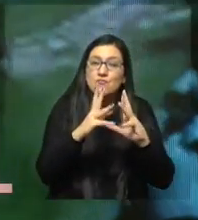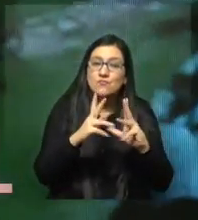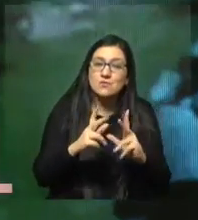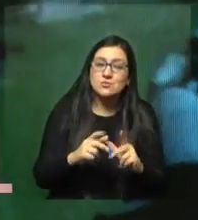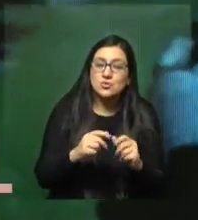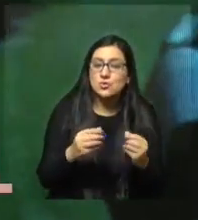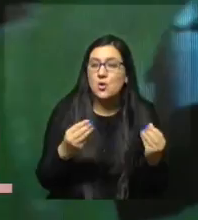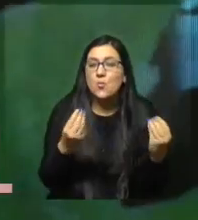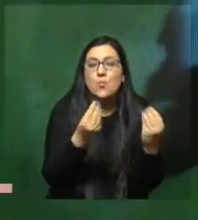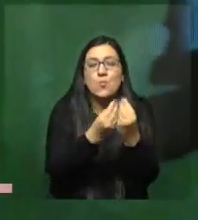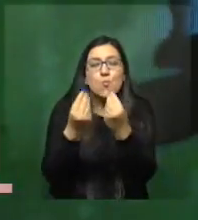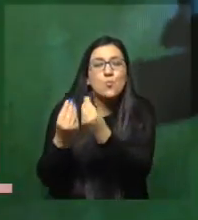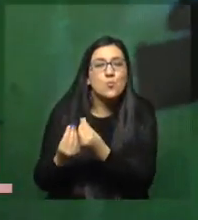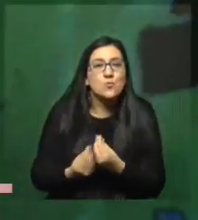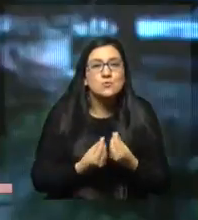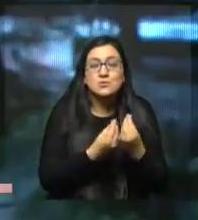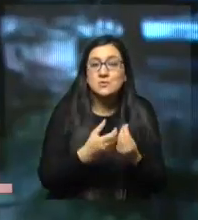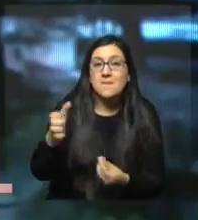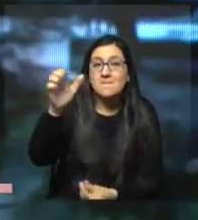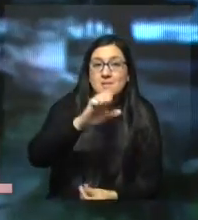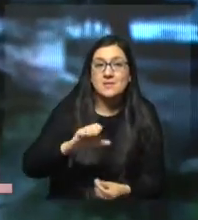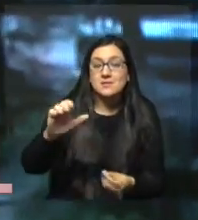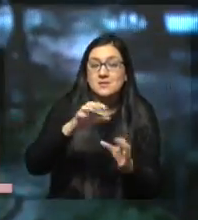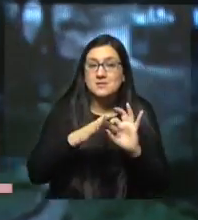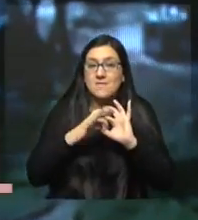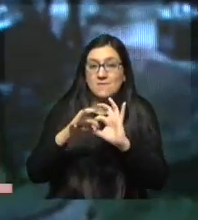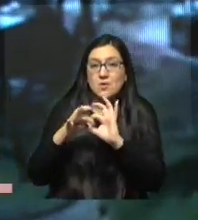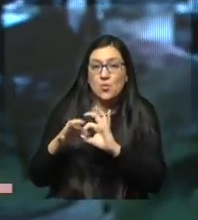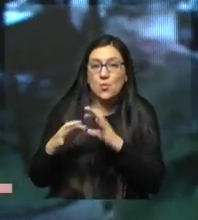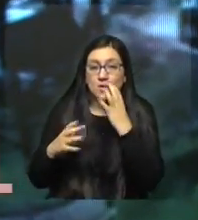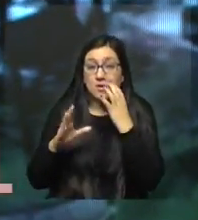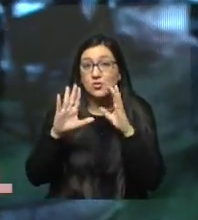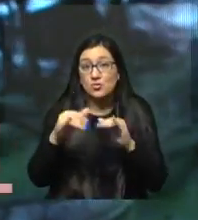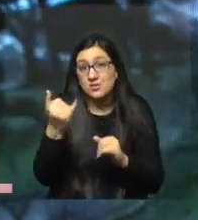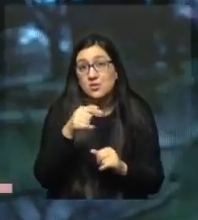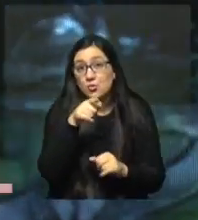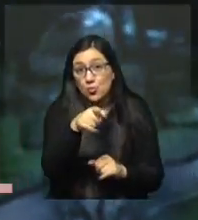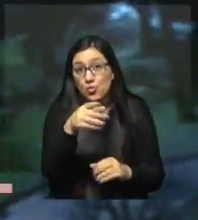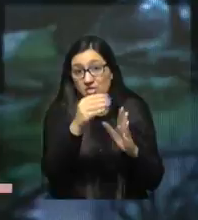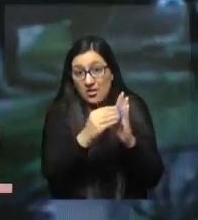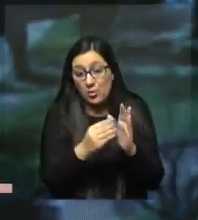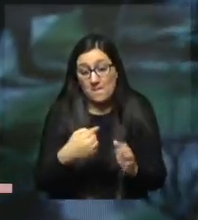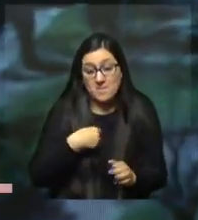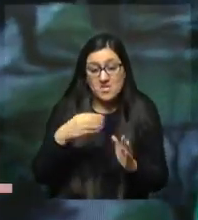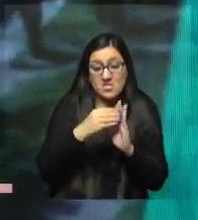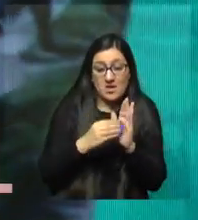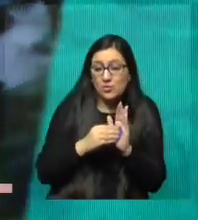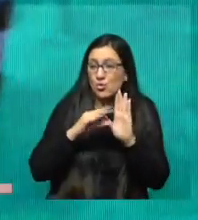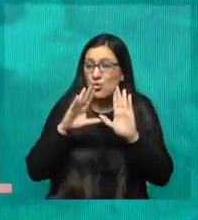de múltiples empresas, uh-huh, que se vinculan y que todas obtienen tus datos y los míos, y eso